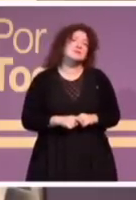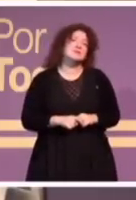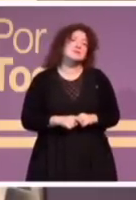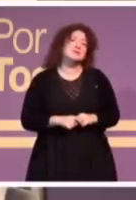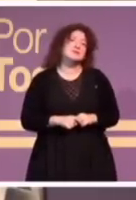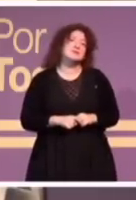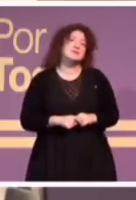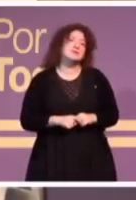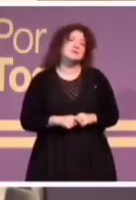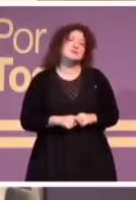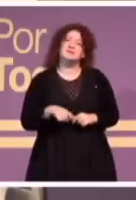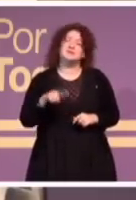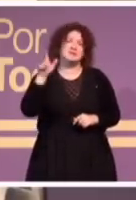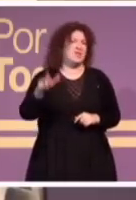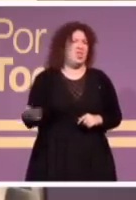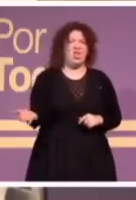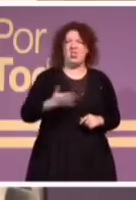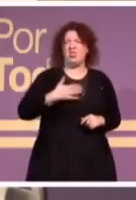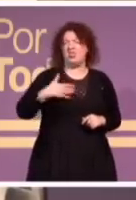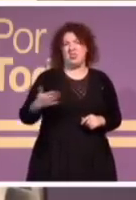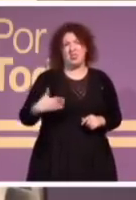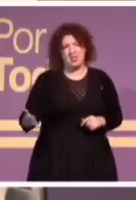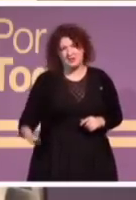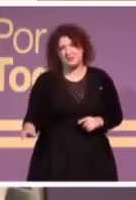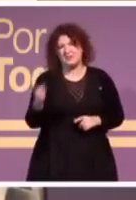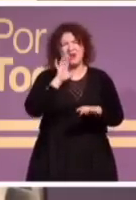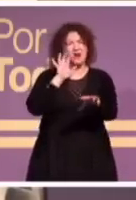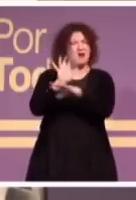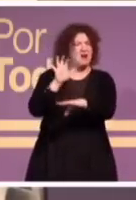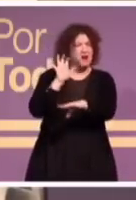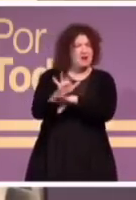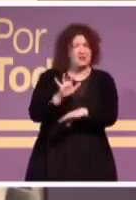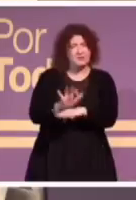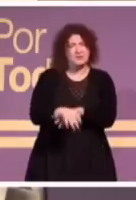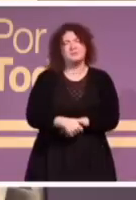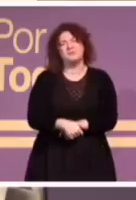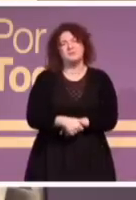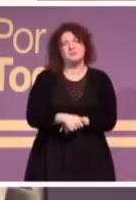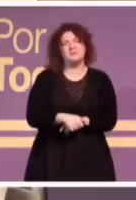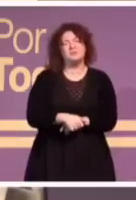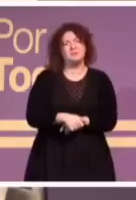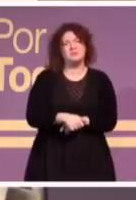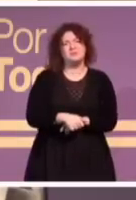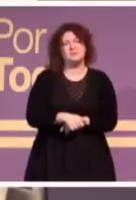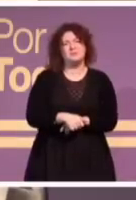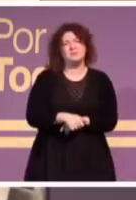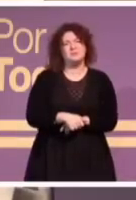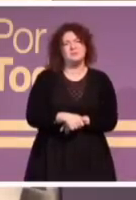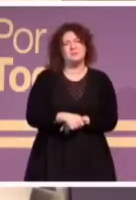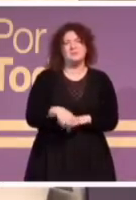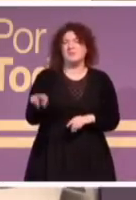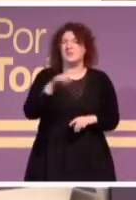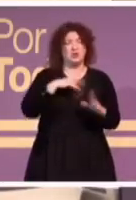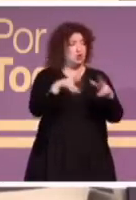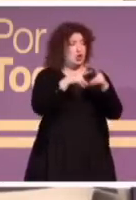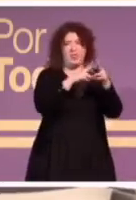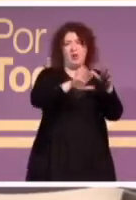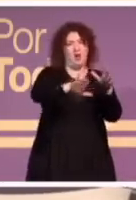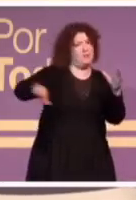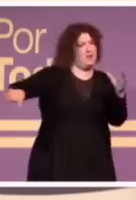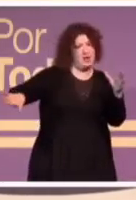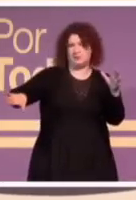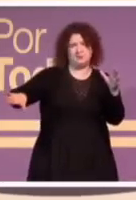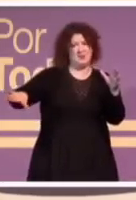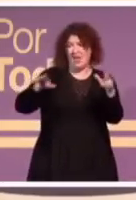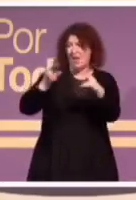las que merecían el desprecio, la ridiculización, las que merecían vivir aparte de la sociedad, que nadie